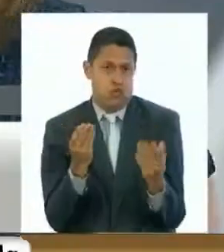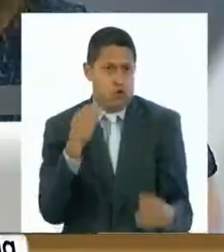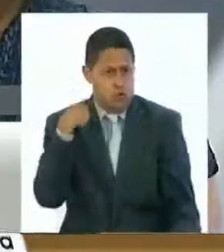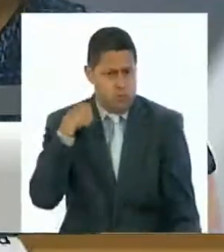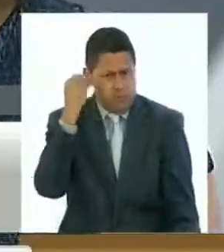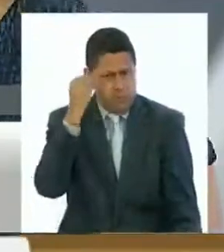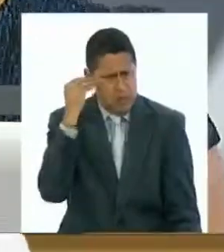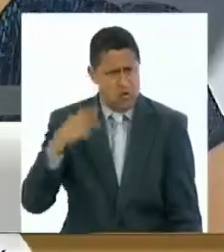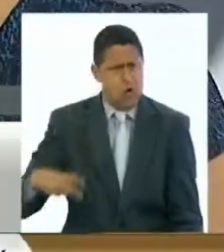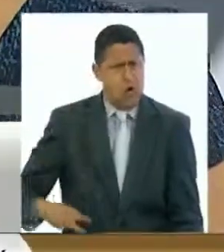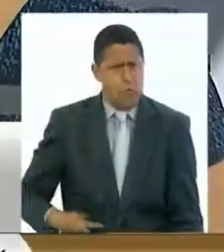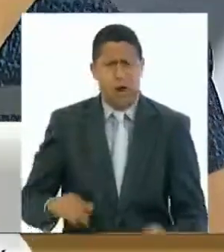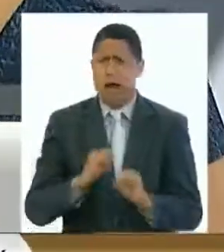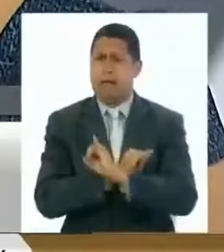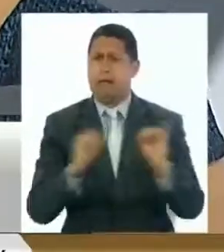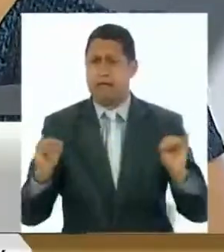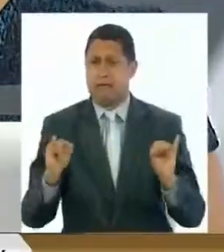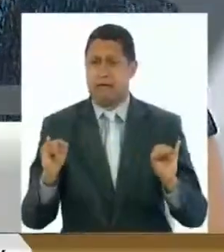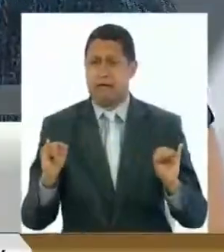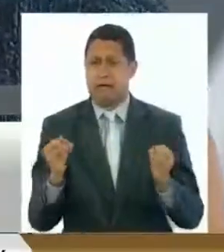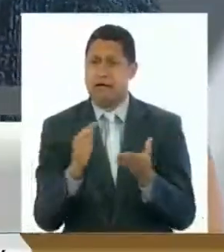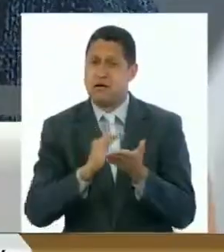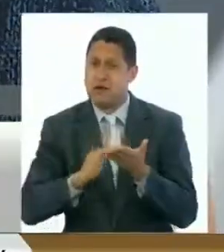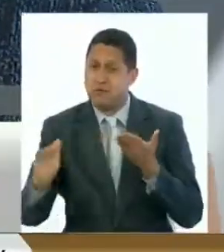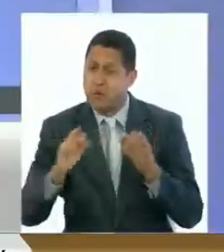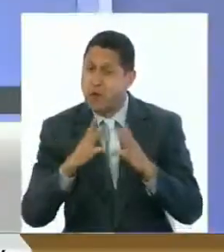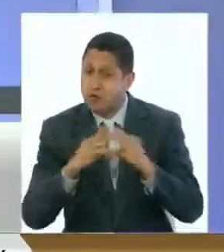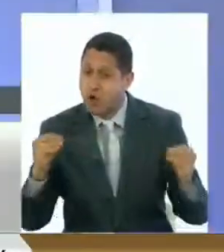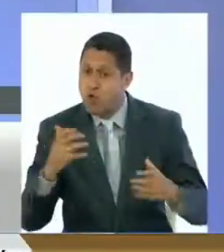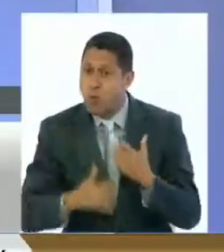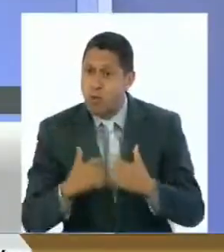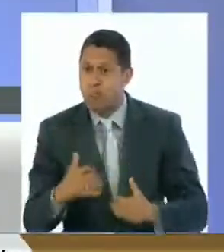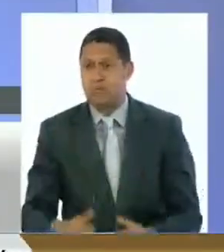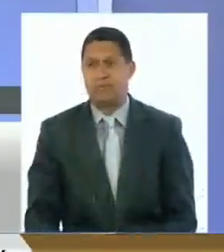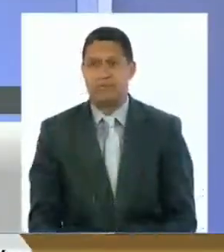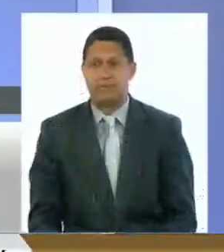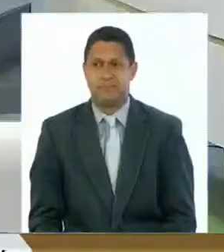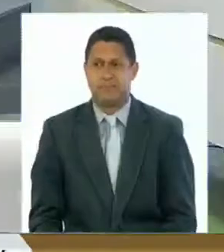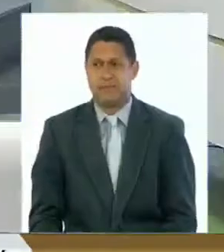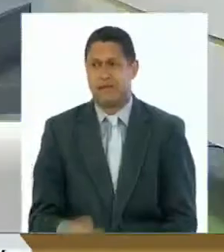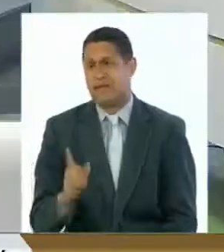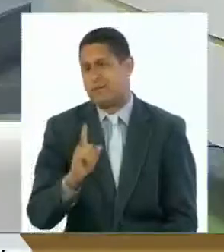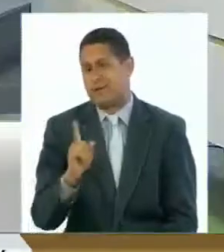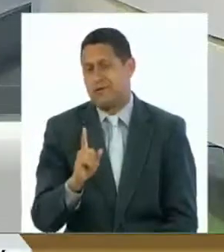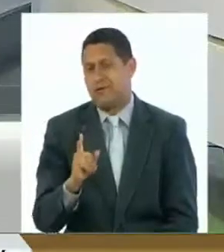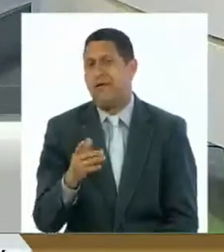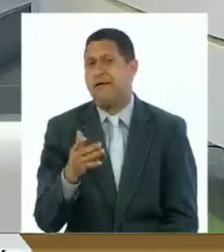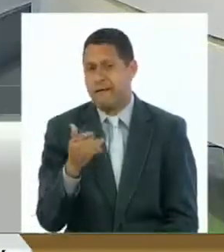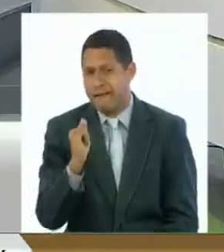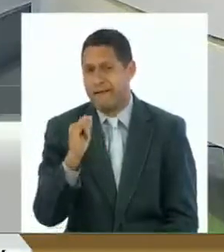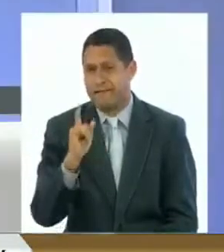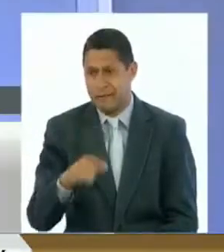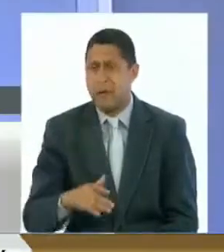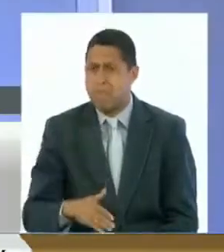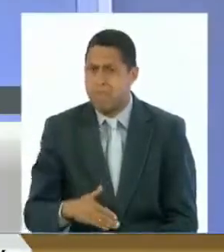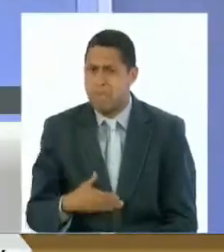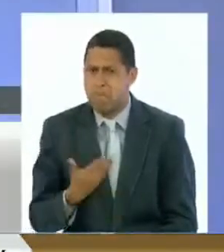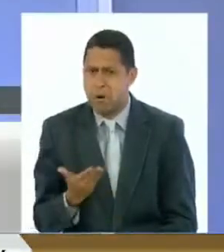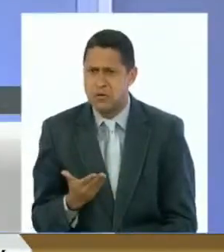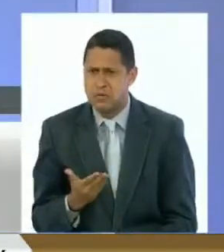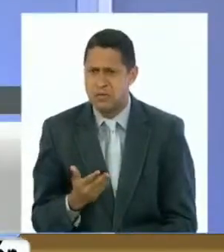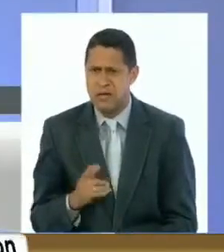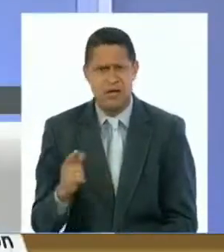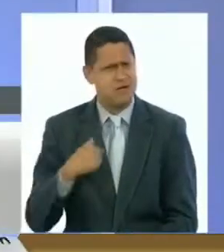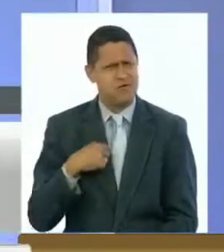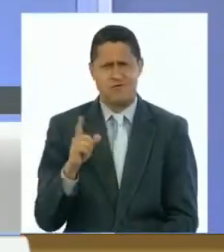solo operarse va a resolver todo su problema de obesidad. Y pero no es que también existe la opción de que hay personas que no